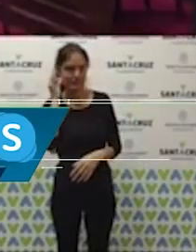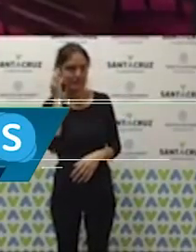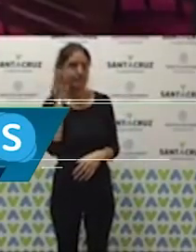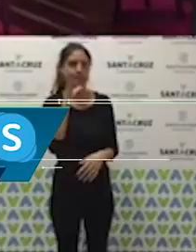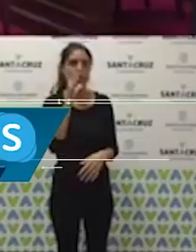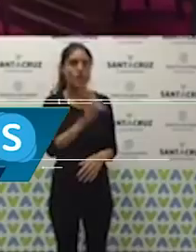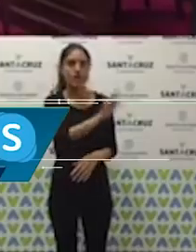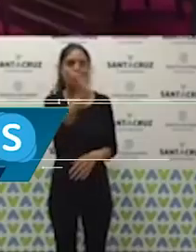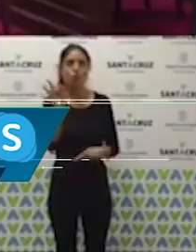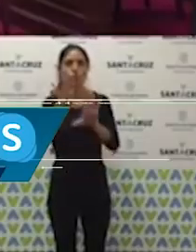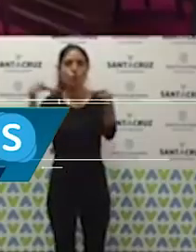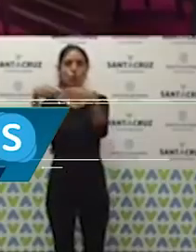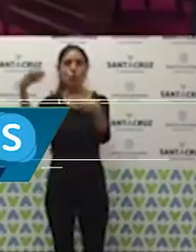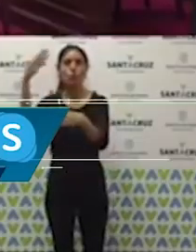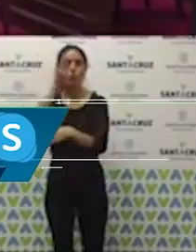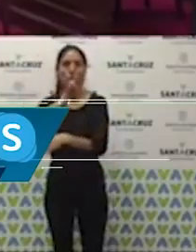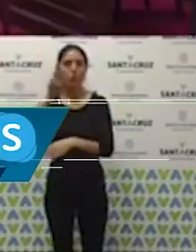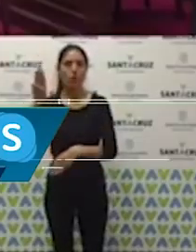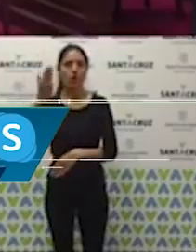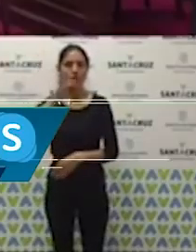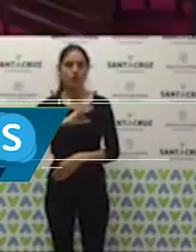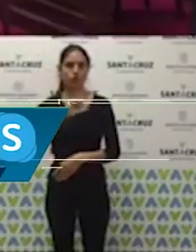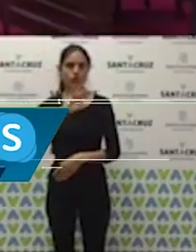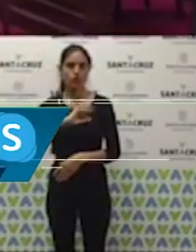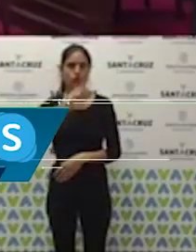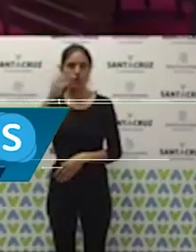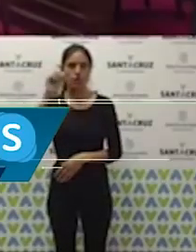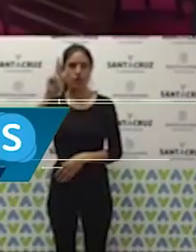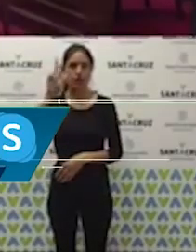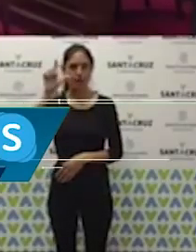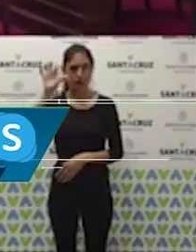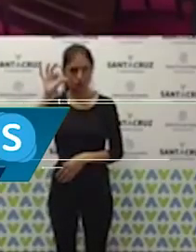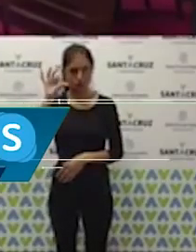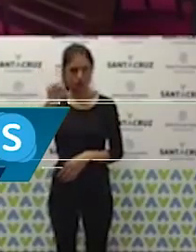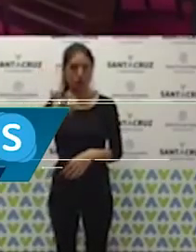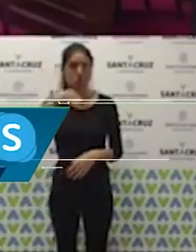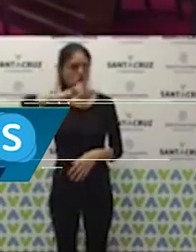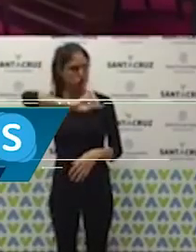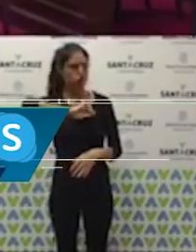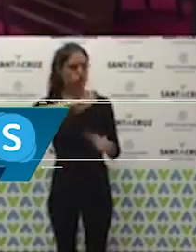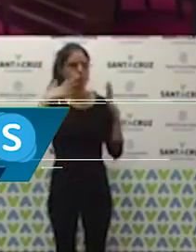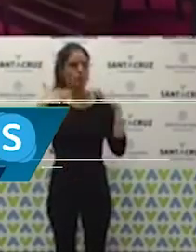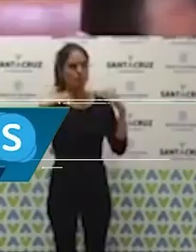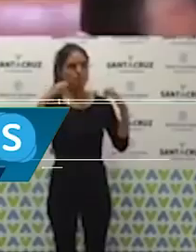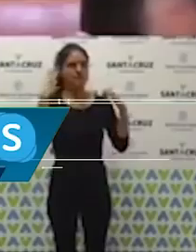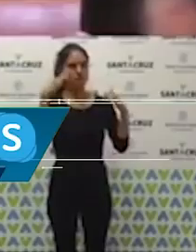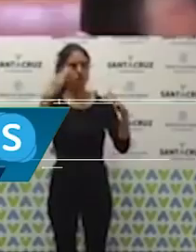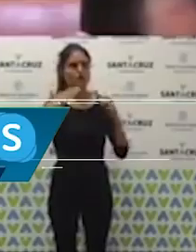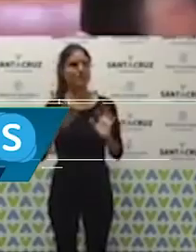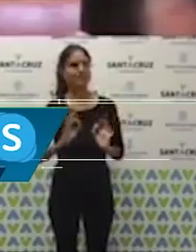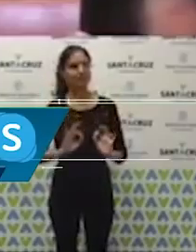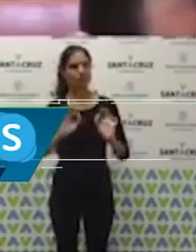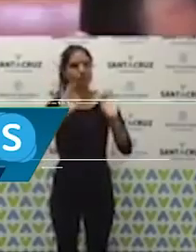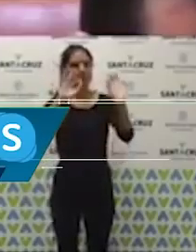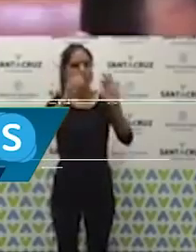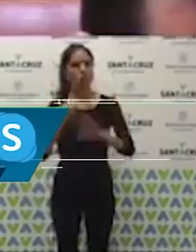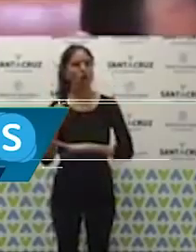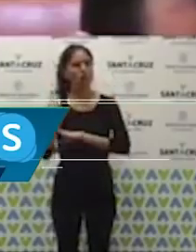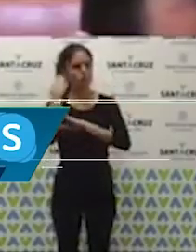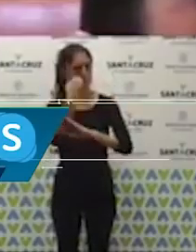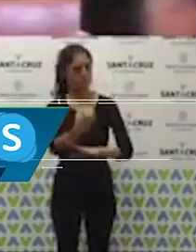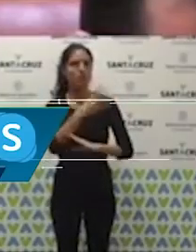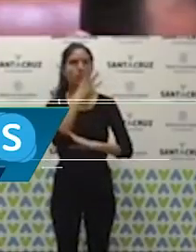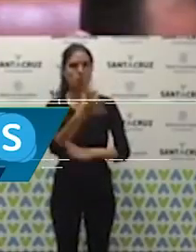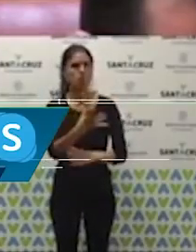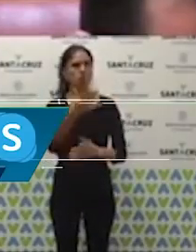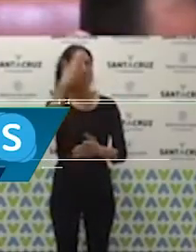sede en Madrid, centralista en este sentido, pues les dijo a los concejales que tenían que pactar con Coalición Canaria, ¿no? Pero después, por una serie